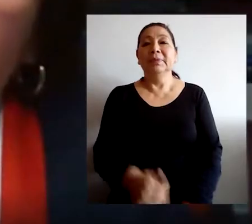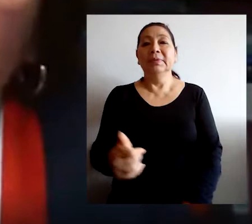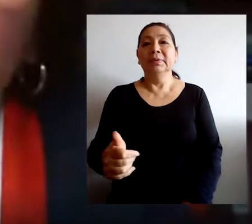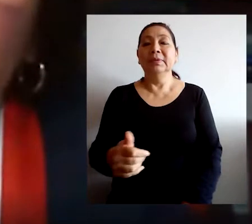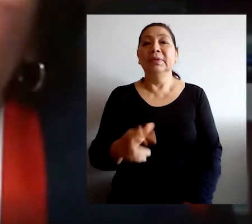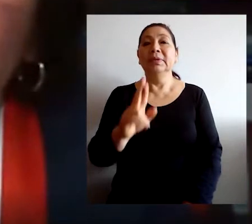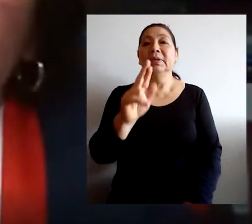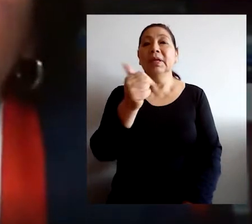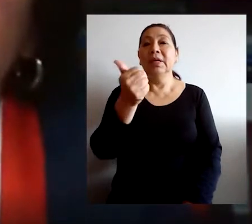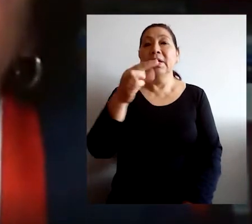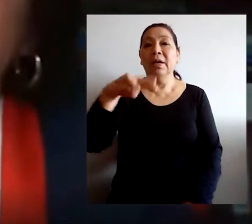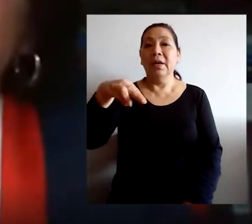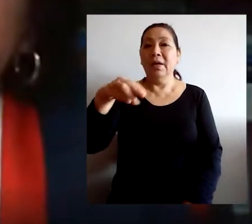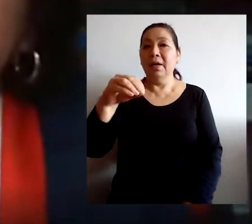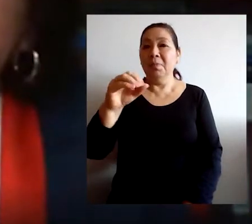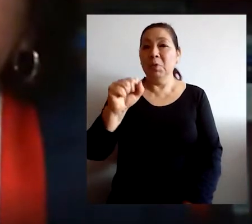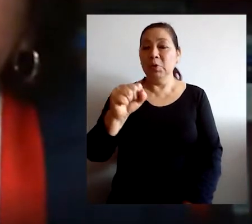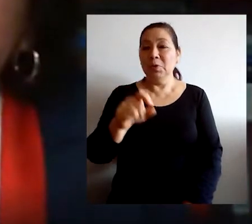Magistrado Carlos Ramos.